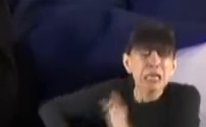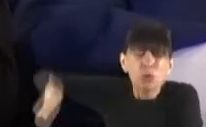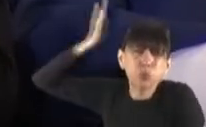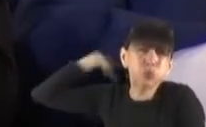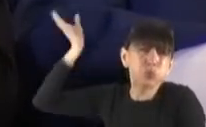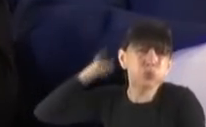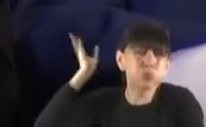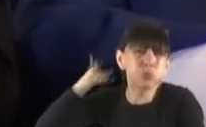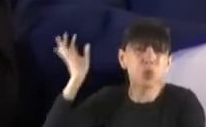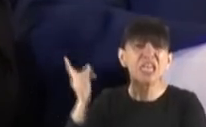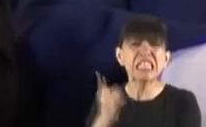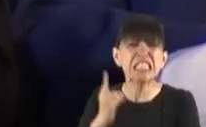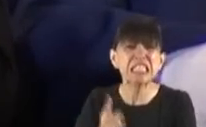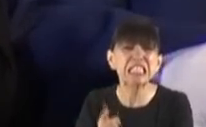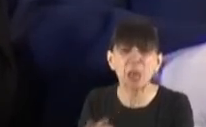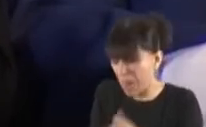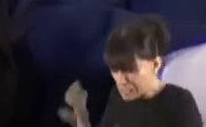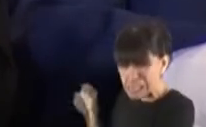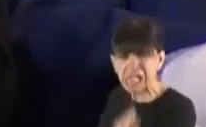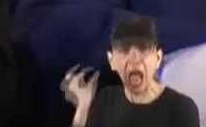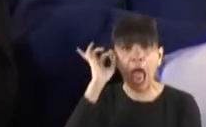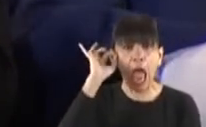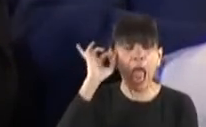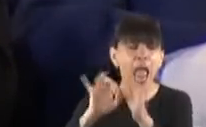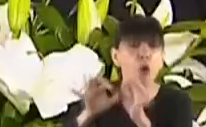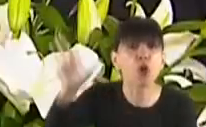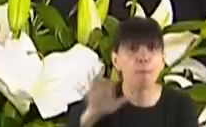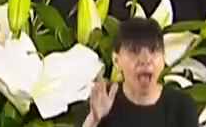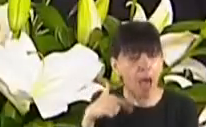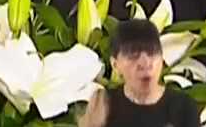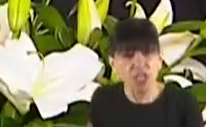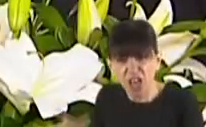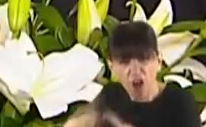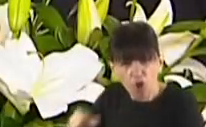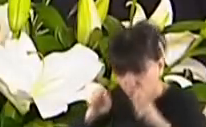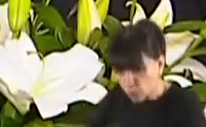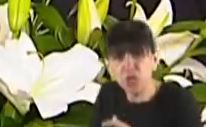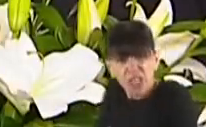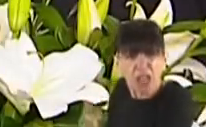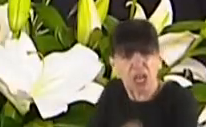sido explotado por Europa y los países dominantes del mundo.